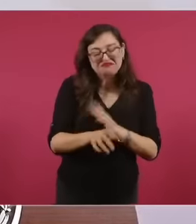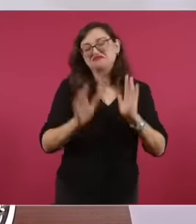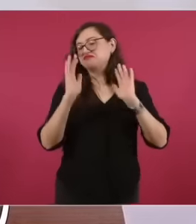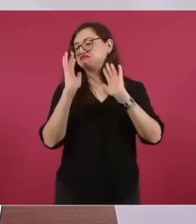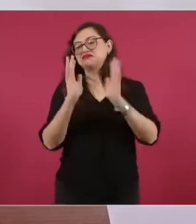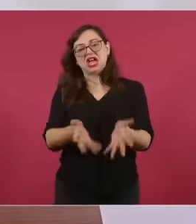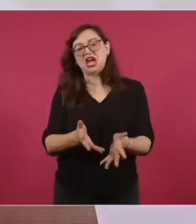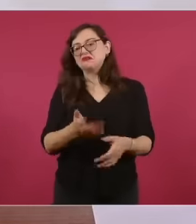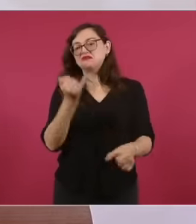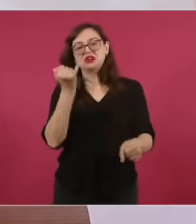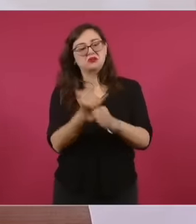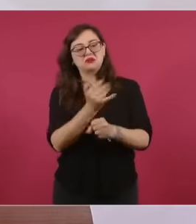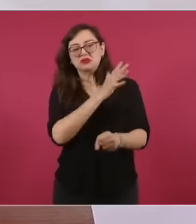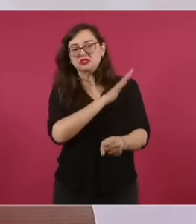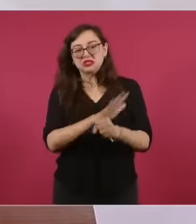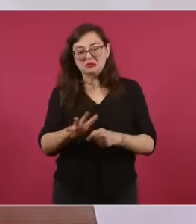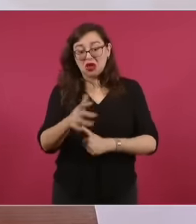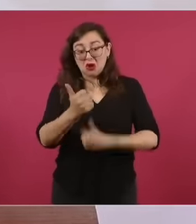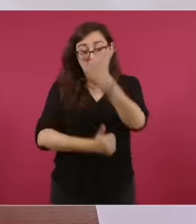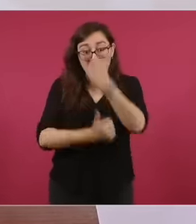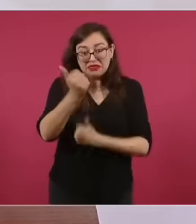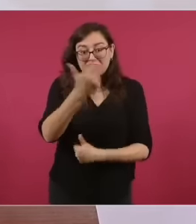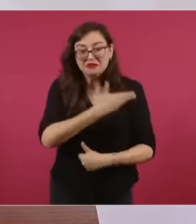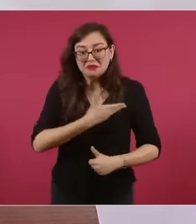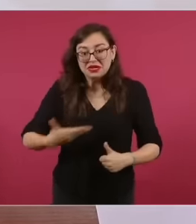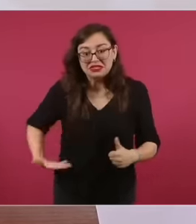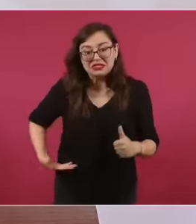ser candidato.